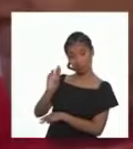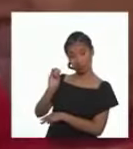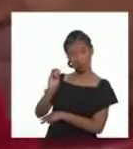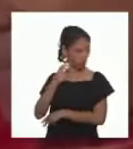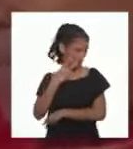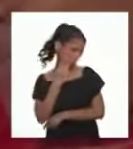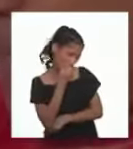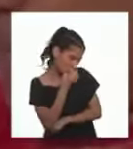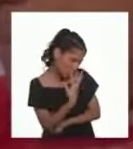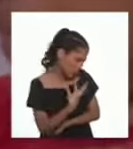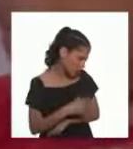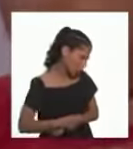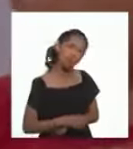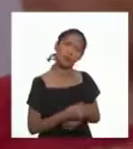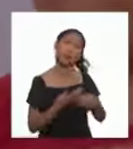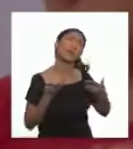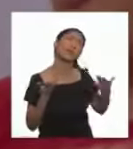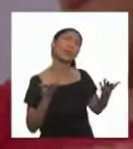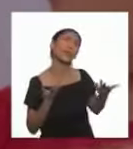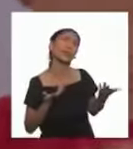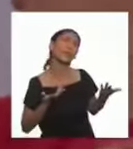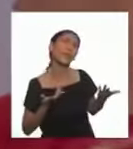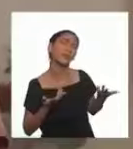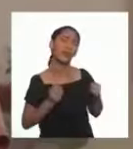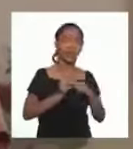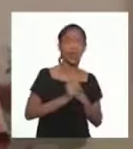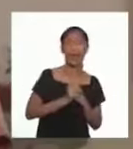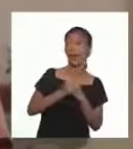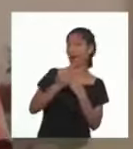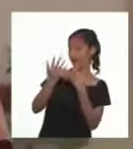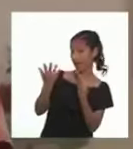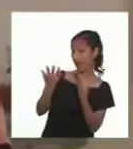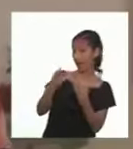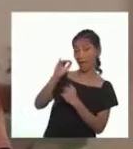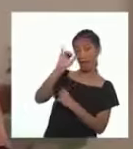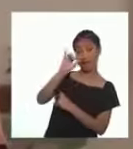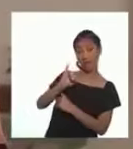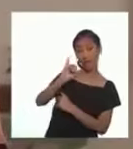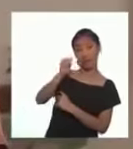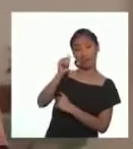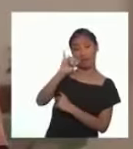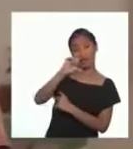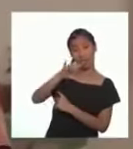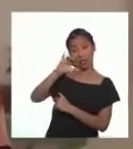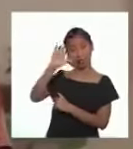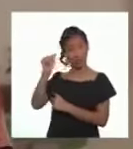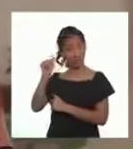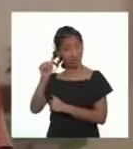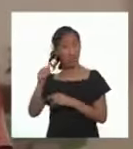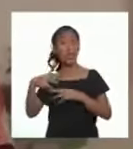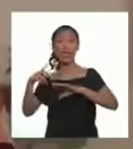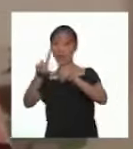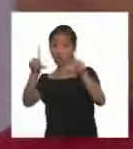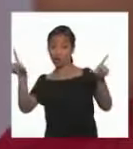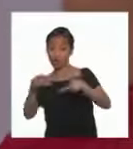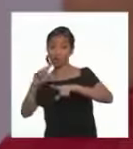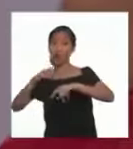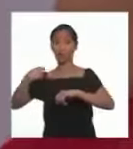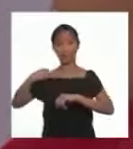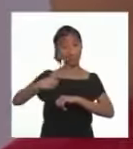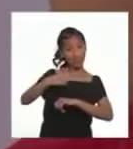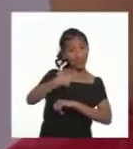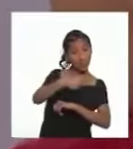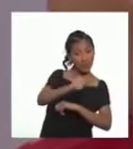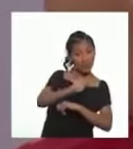bonita! ¿Y dónde queda? Oh, está en Yaya, en la provincia de Satipo, en Junín.